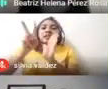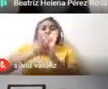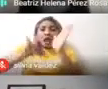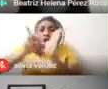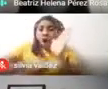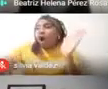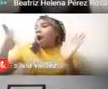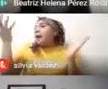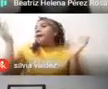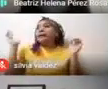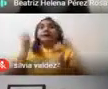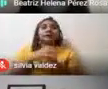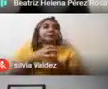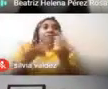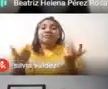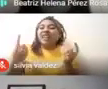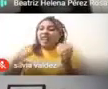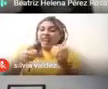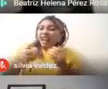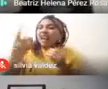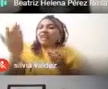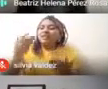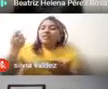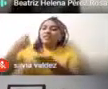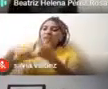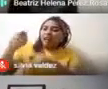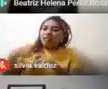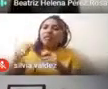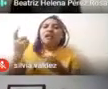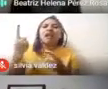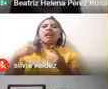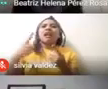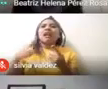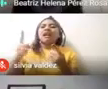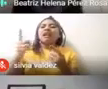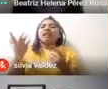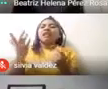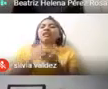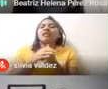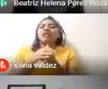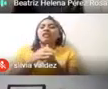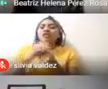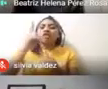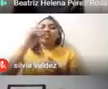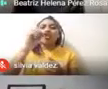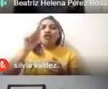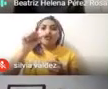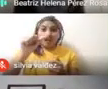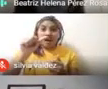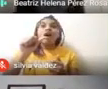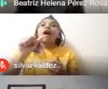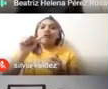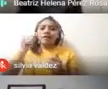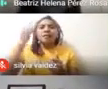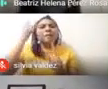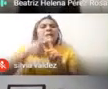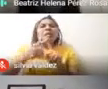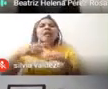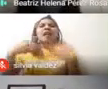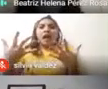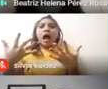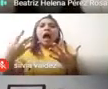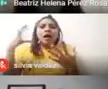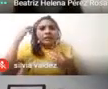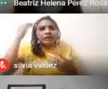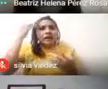en cuanto a qué es la demanda, organizamos un DOFA, pero lo primero será haber valorado eso que tengo